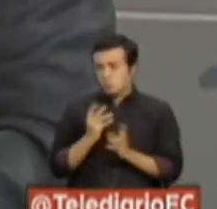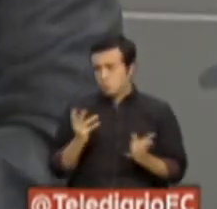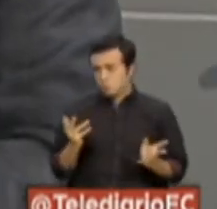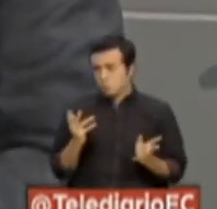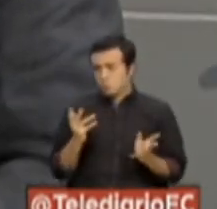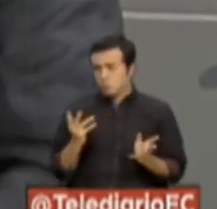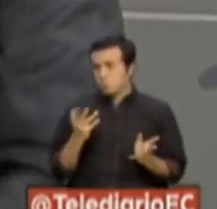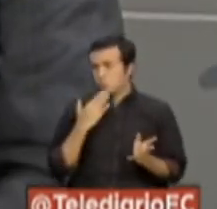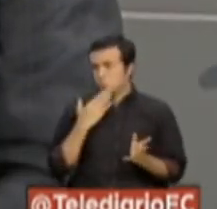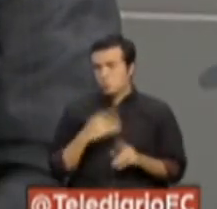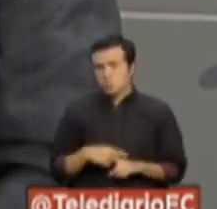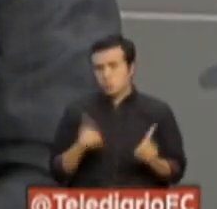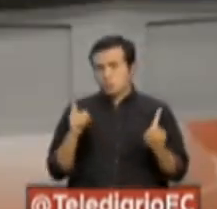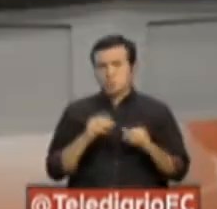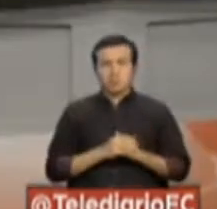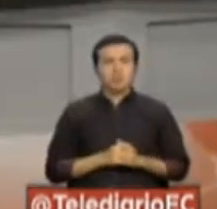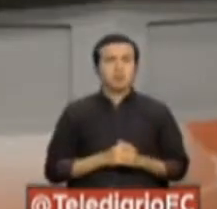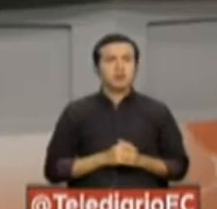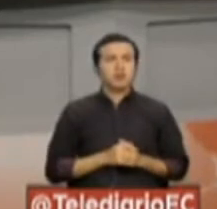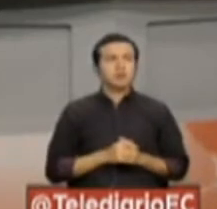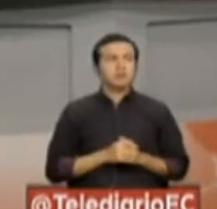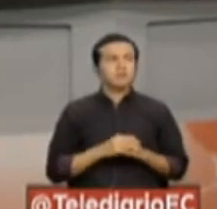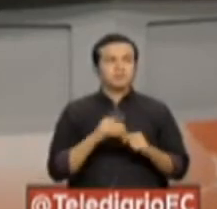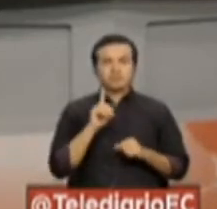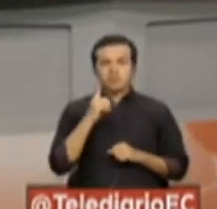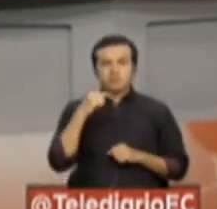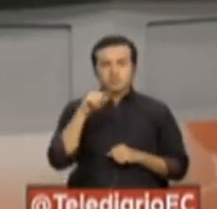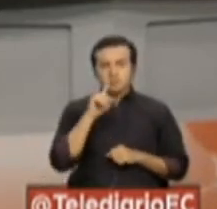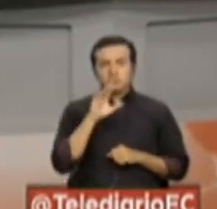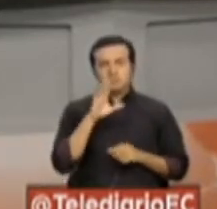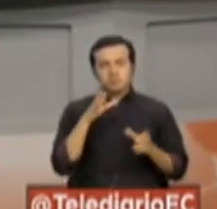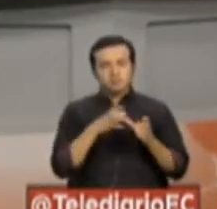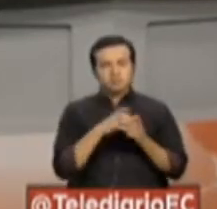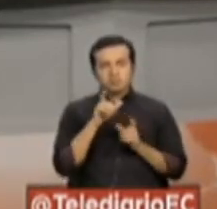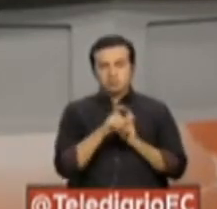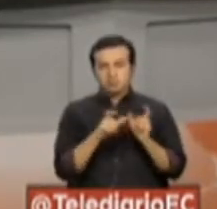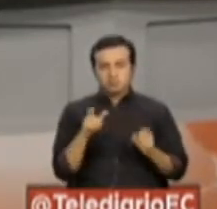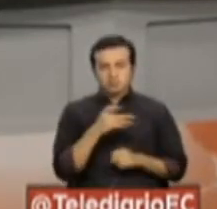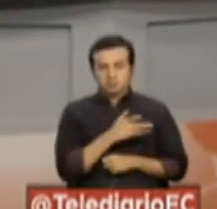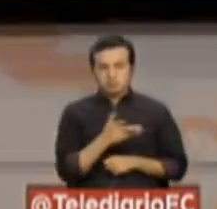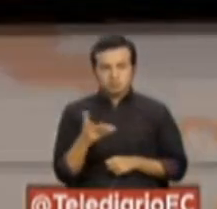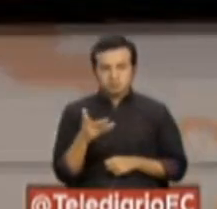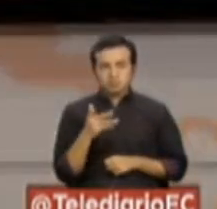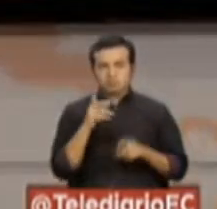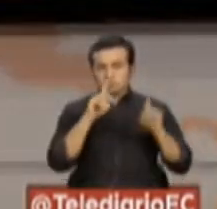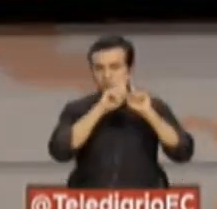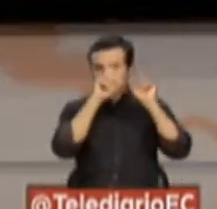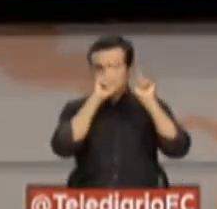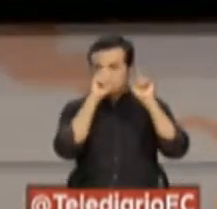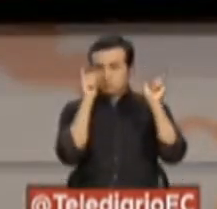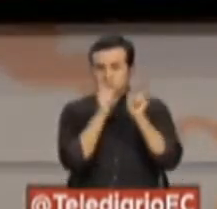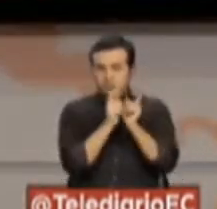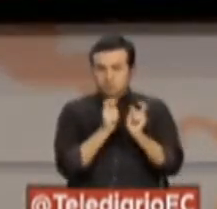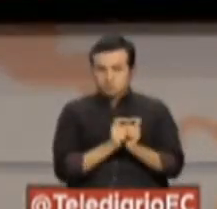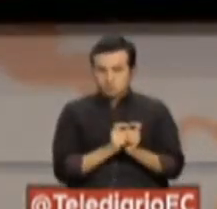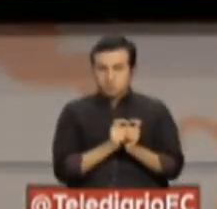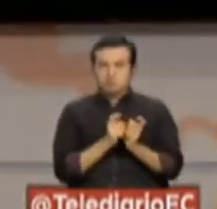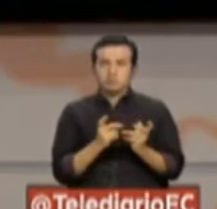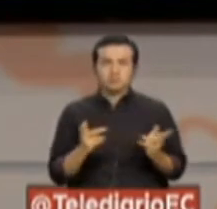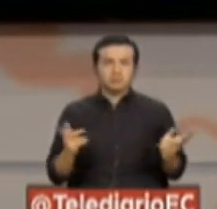Seguridad Social. ¿Cuál es la diferencia? La diferencia es que somos 1 millón más o menos de personas que formamos empresas pequeñas.